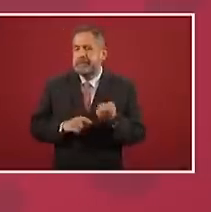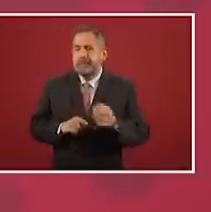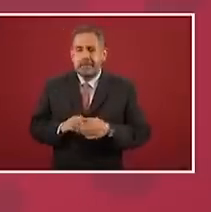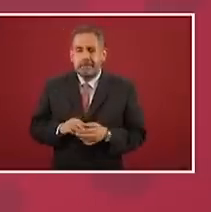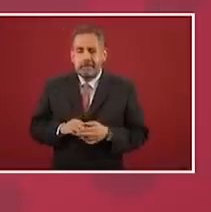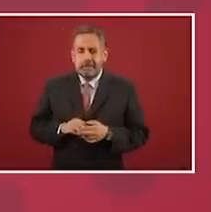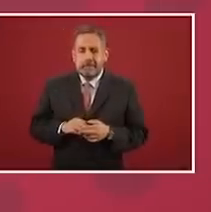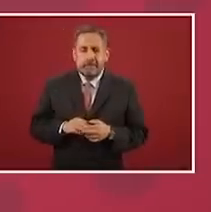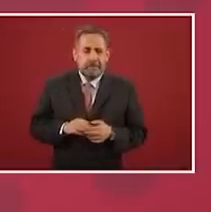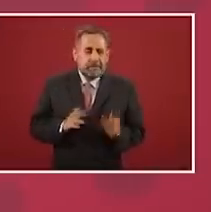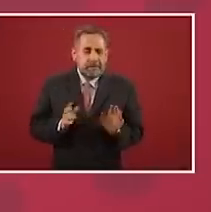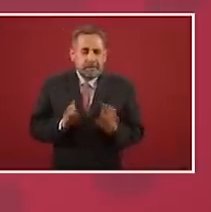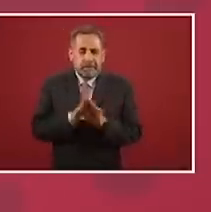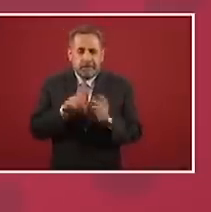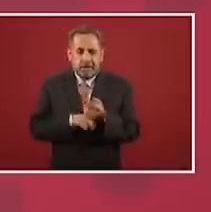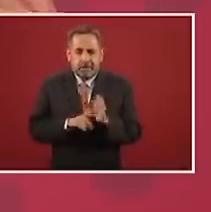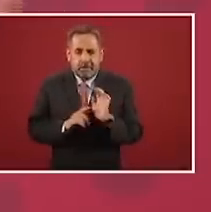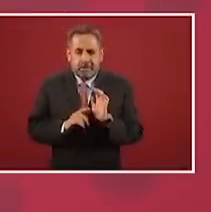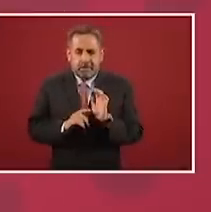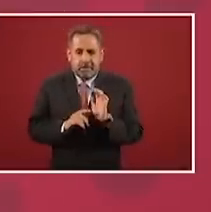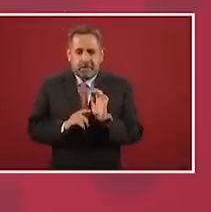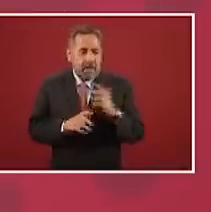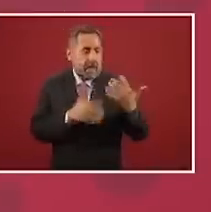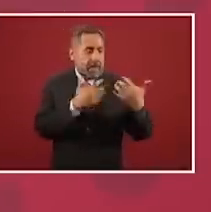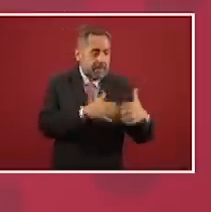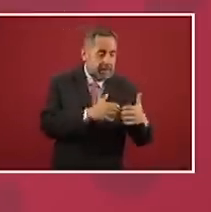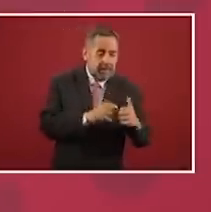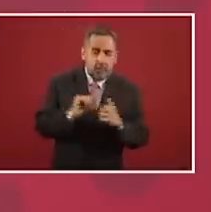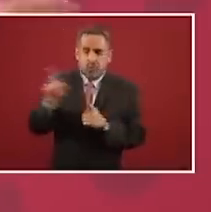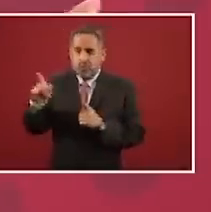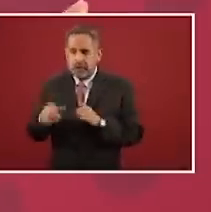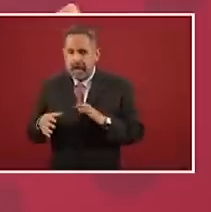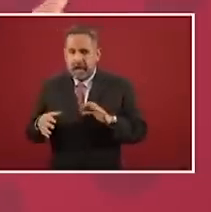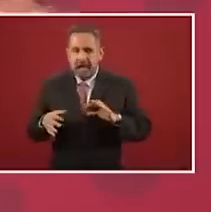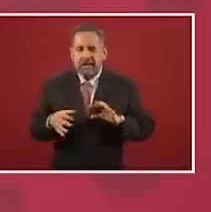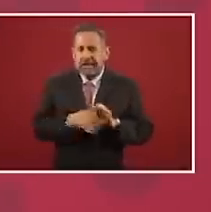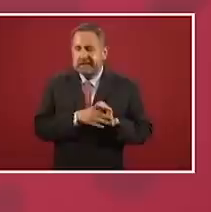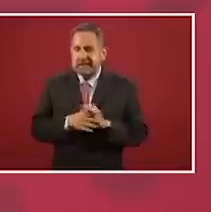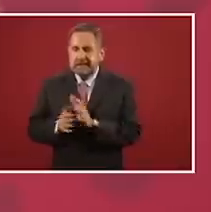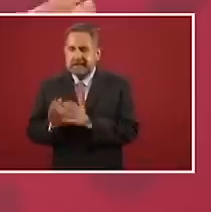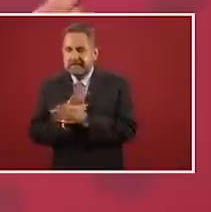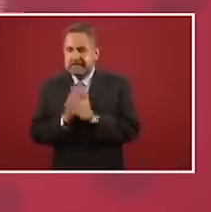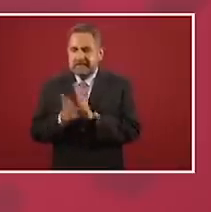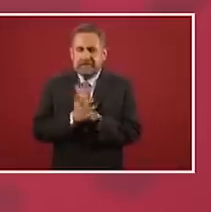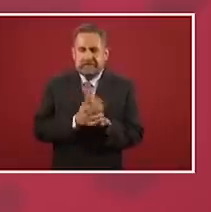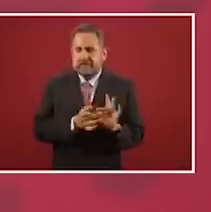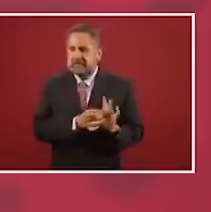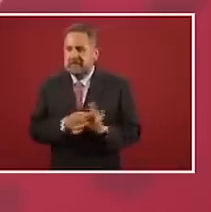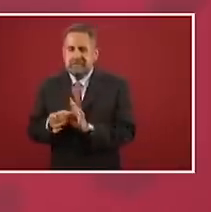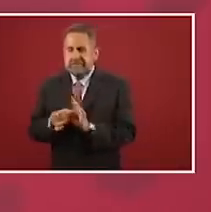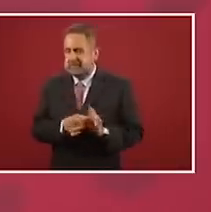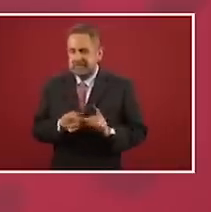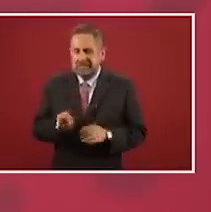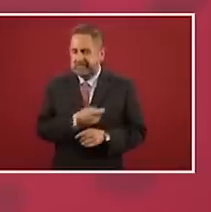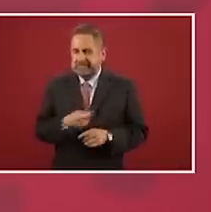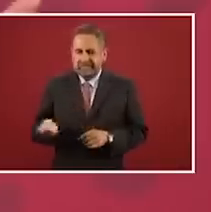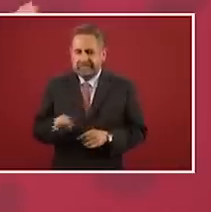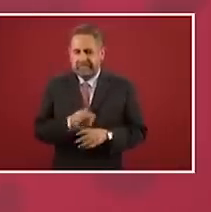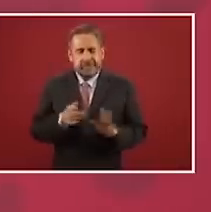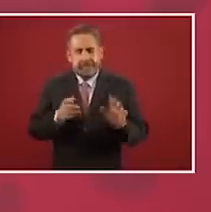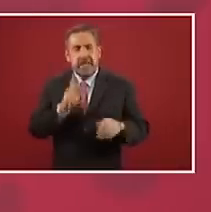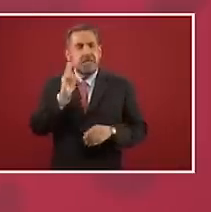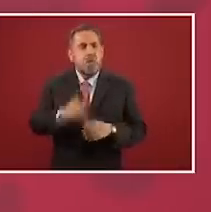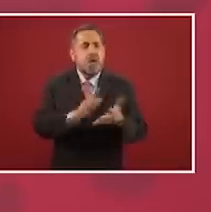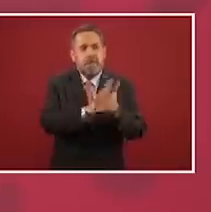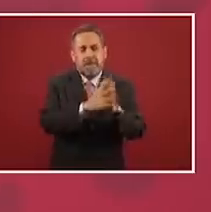si había frontera entre empresas y autoridades, yo creo que no, pasaba lo que sucedía con la